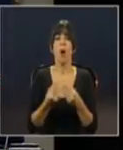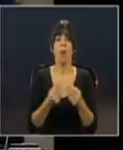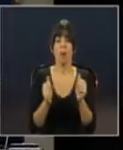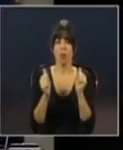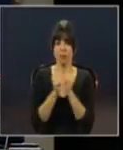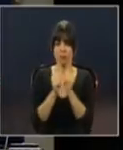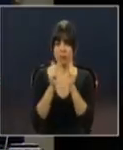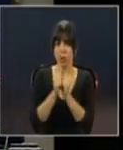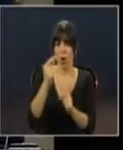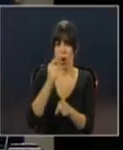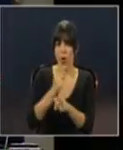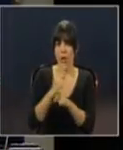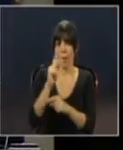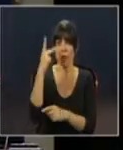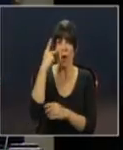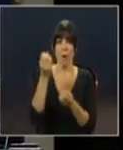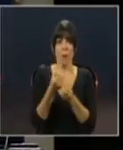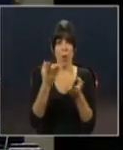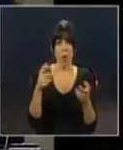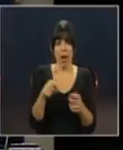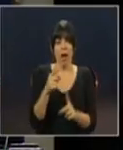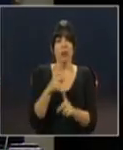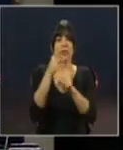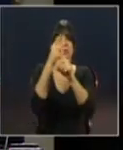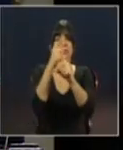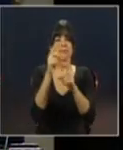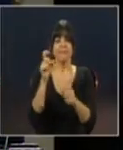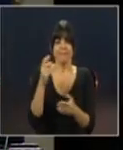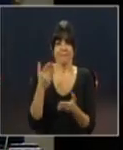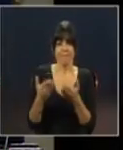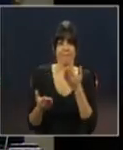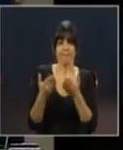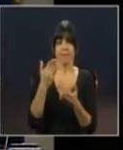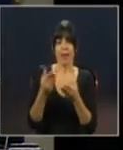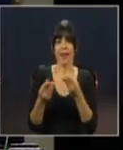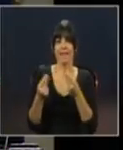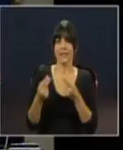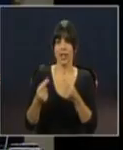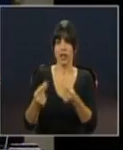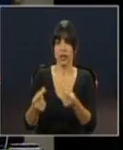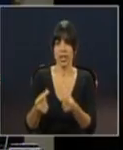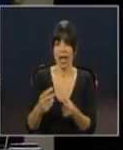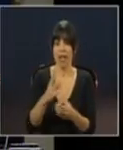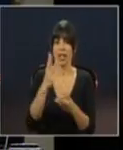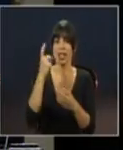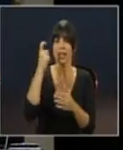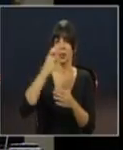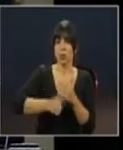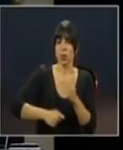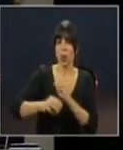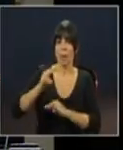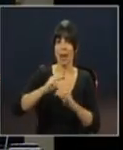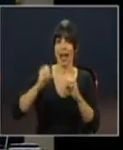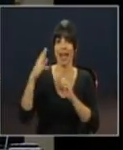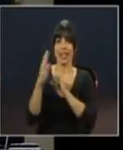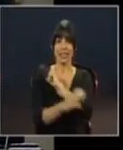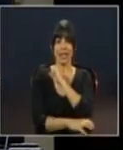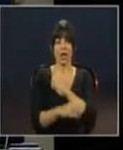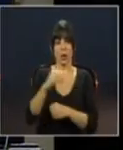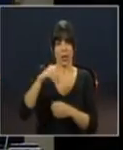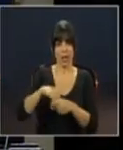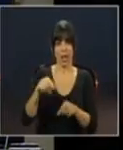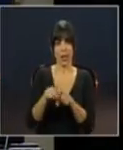acompañamiento de la política pública con el propósito de equilibrar las velocidades e intensidades del mercado externo y el mercado